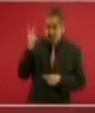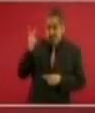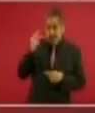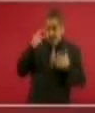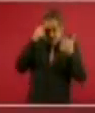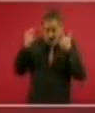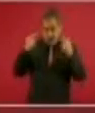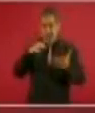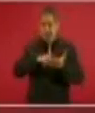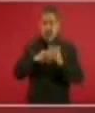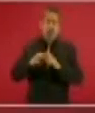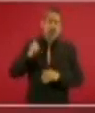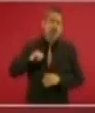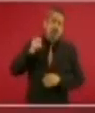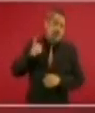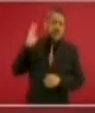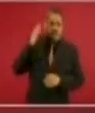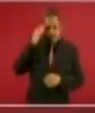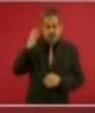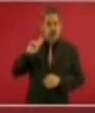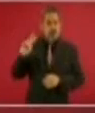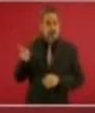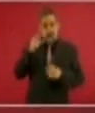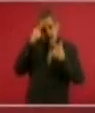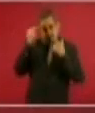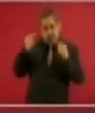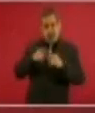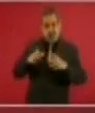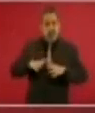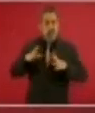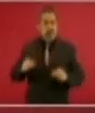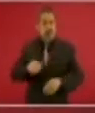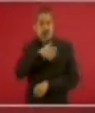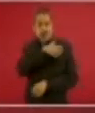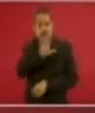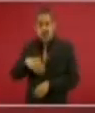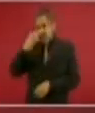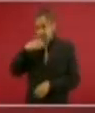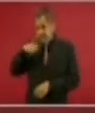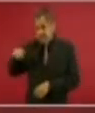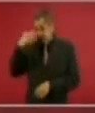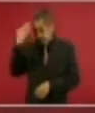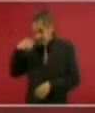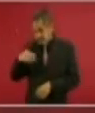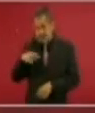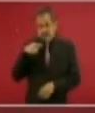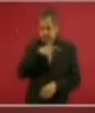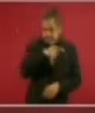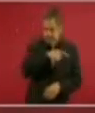como ingeniero de las primeras generaciones. El Politécnico lo fundó el general Cárdenas, como todos sabemos.